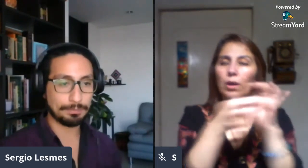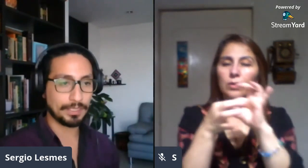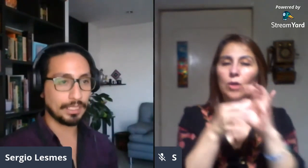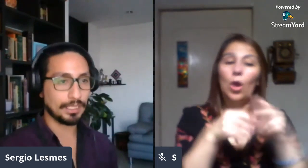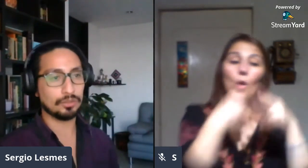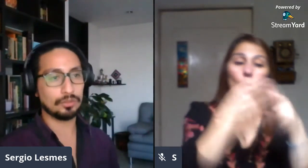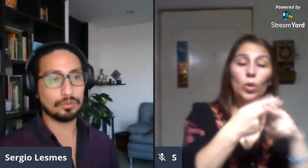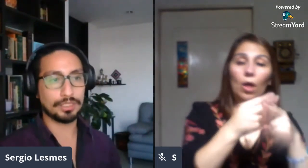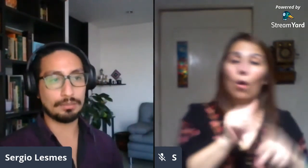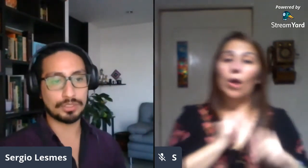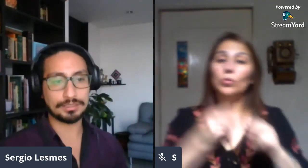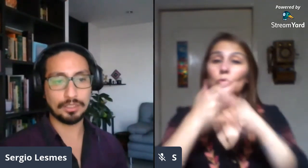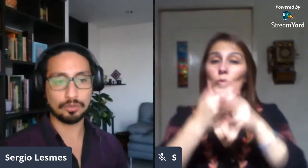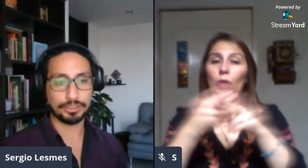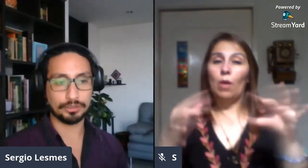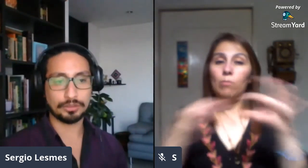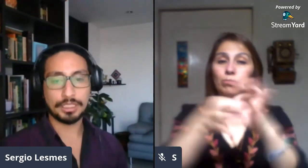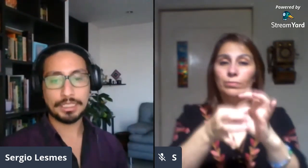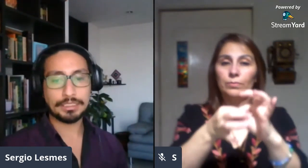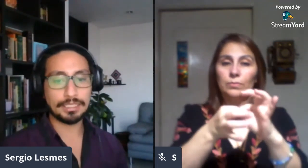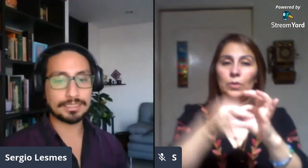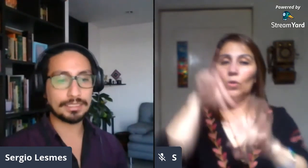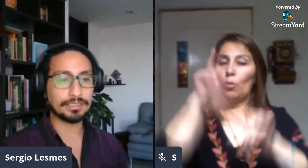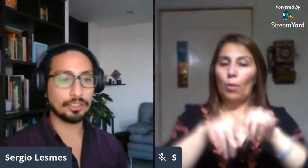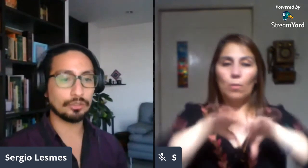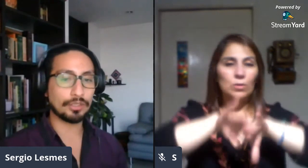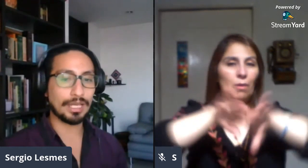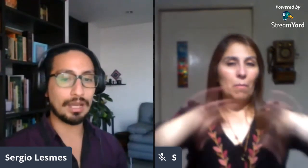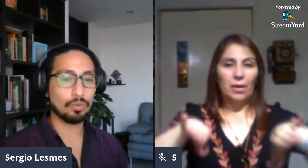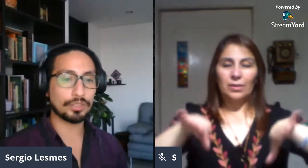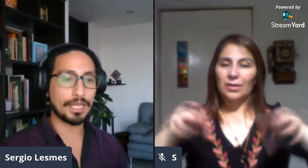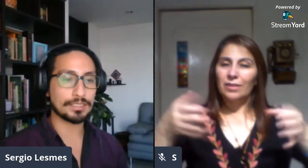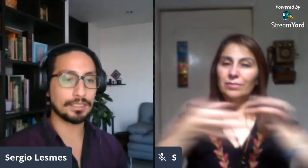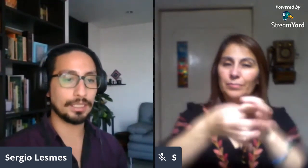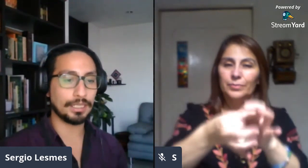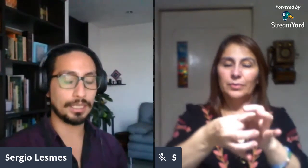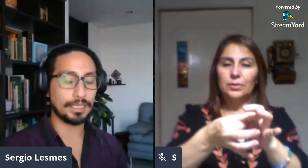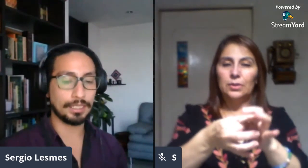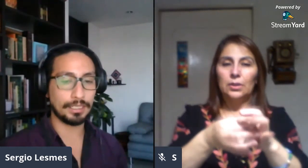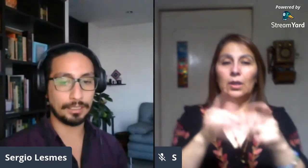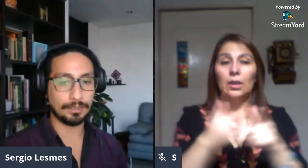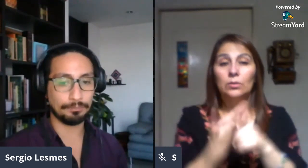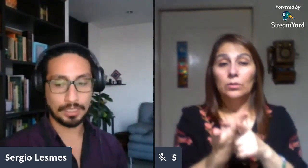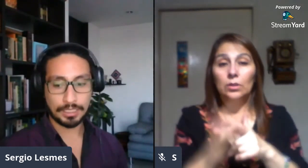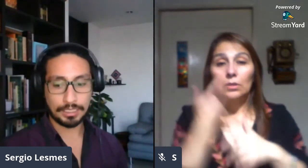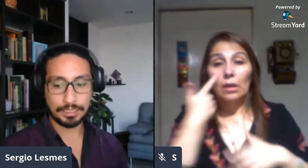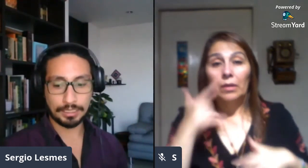cosas por separado, digamos que es ilógico. Y en ese sentido creo que